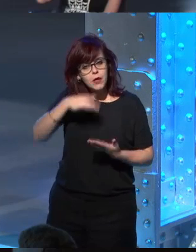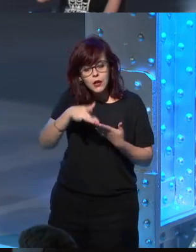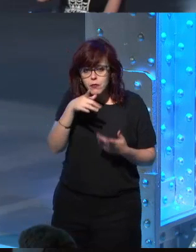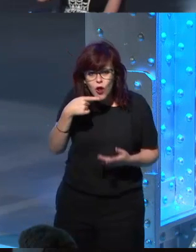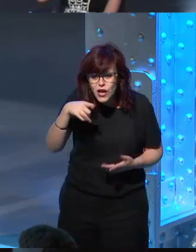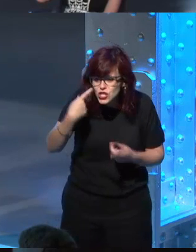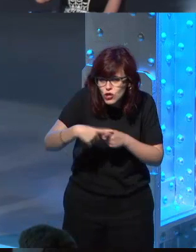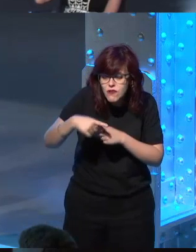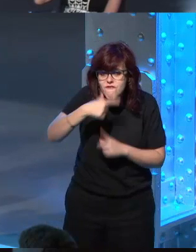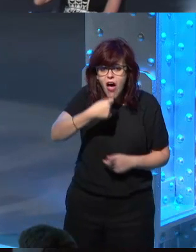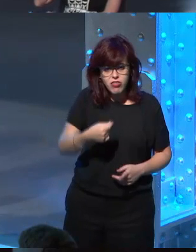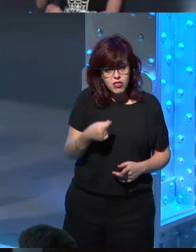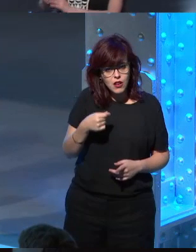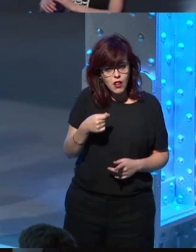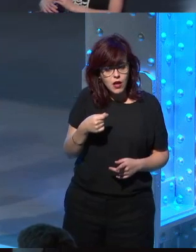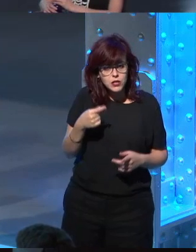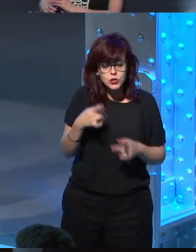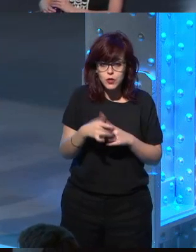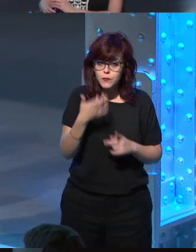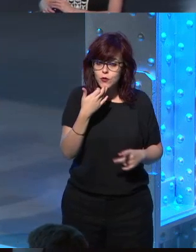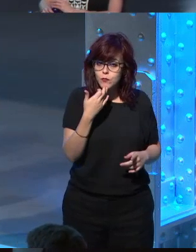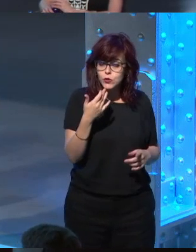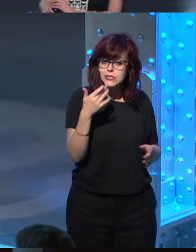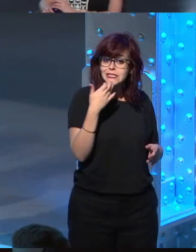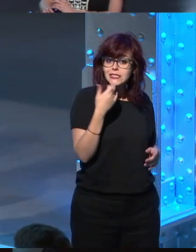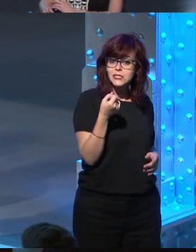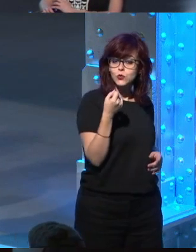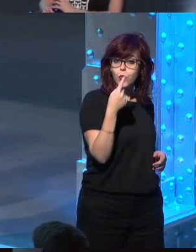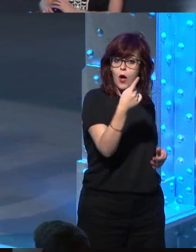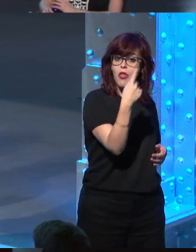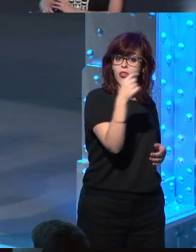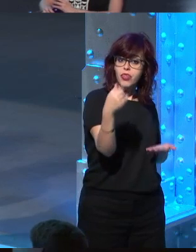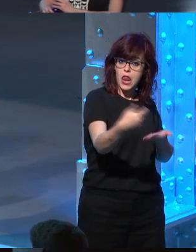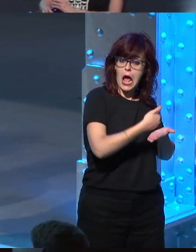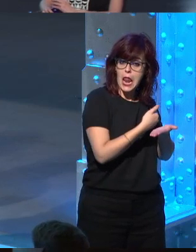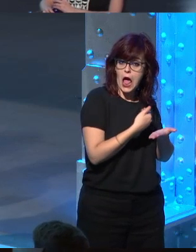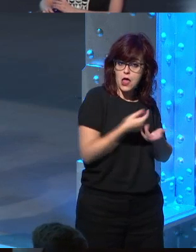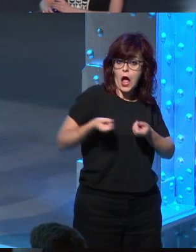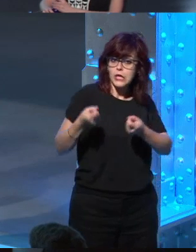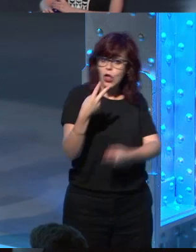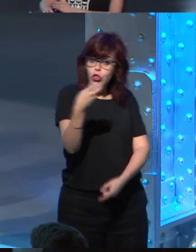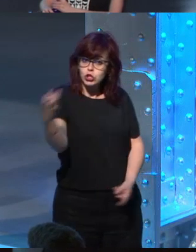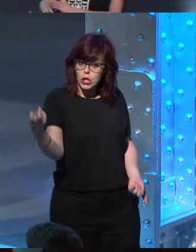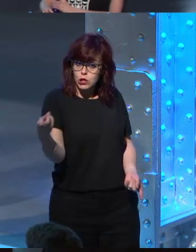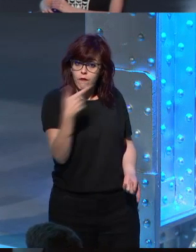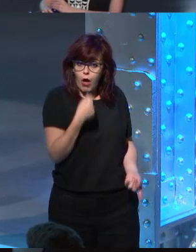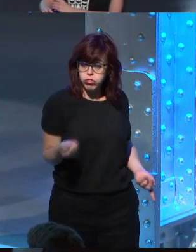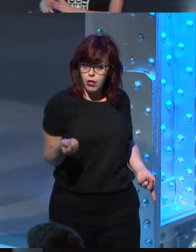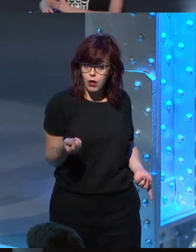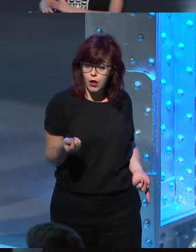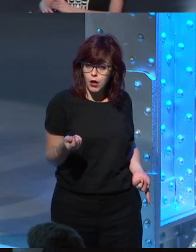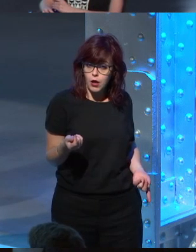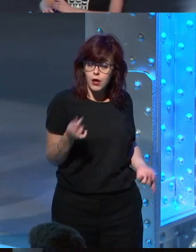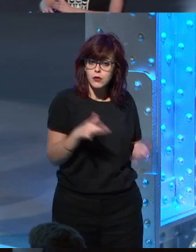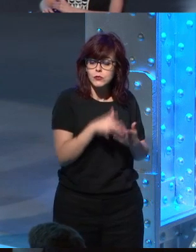crees. Digo, mira, si tú ingresas 100 y gastas 200, ¿qué tal vas? Dijo, mal. Digo, ya te lo sabes todo. Ya está, sí, ya está. En vez de poner 100 y